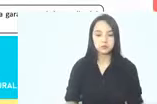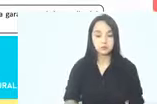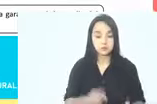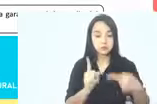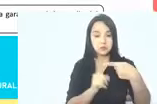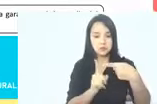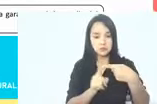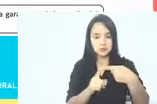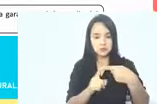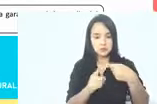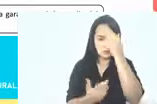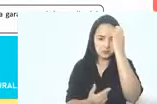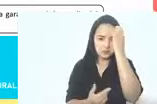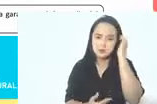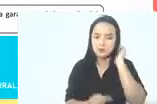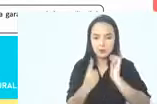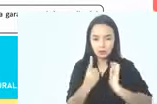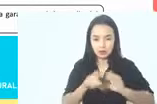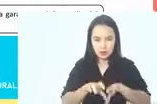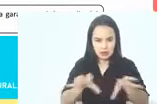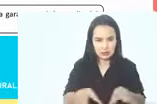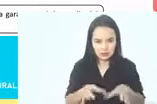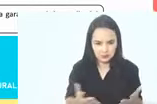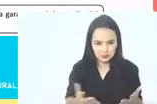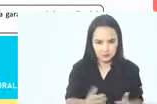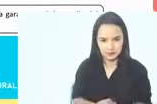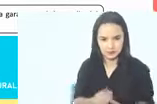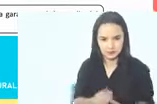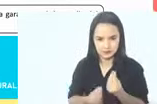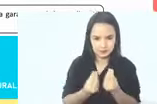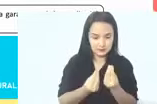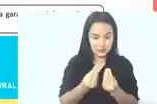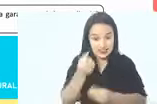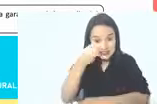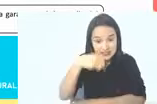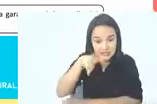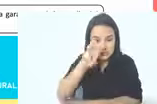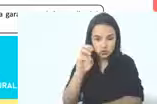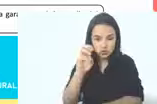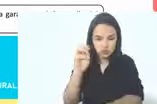agradeciendo que este proyecto haya llegado a su territorio.